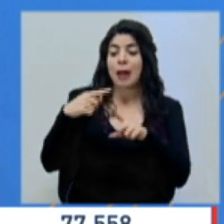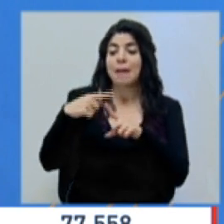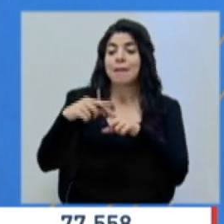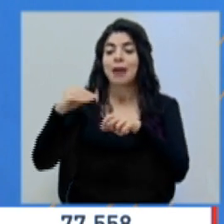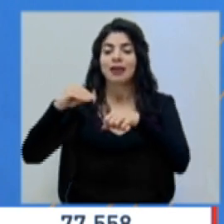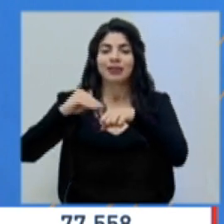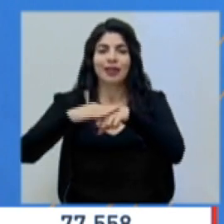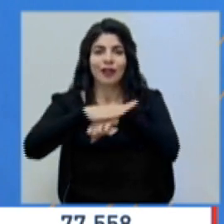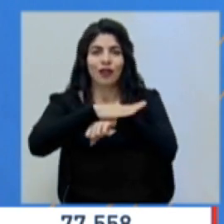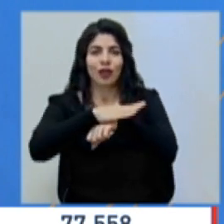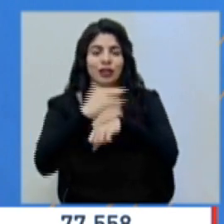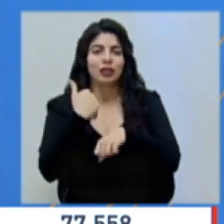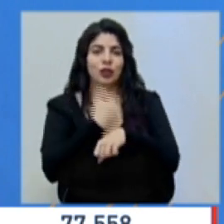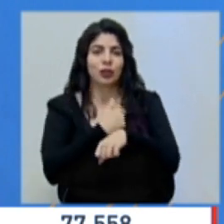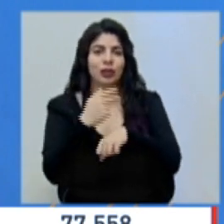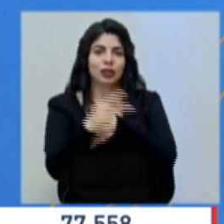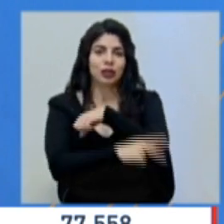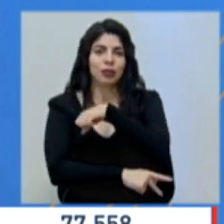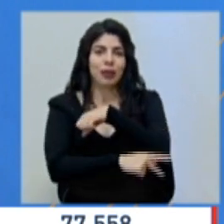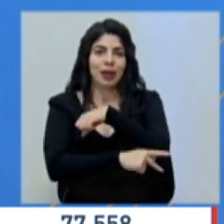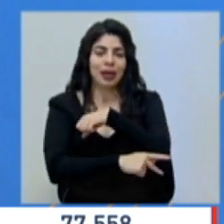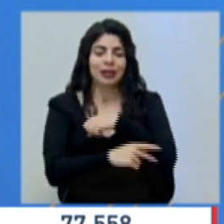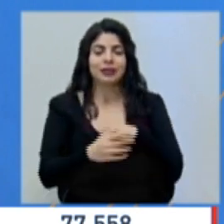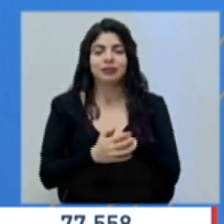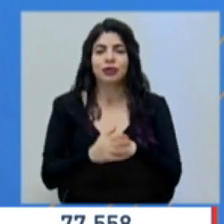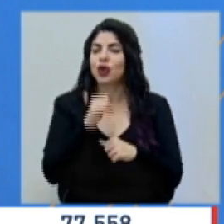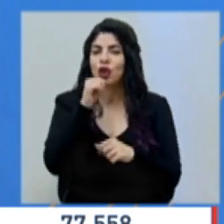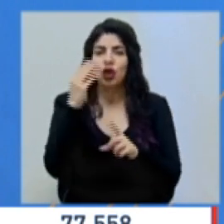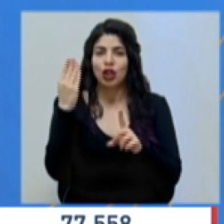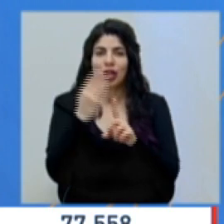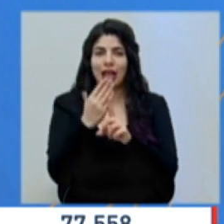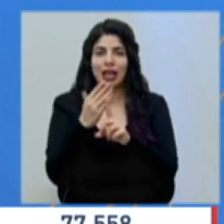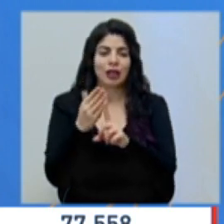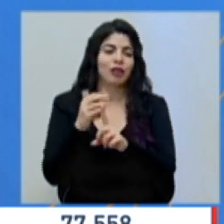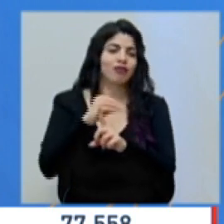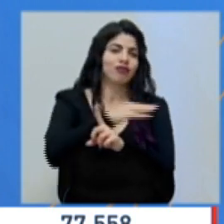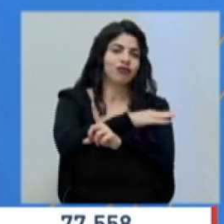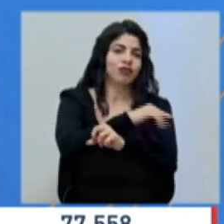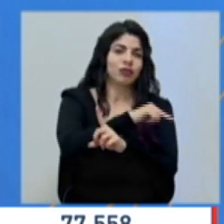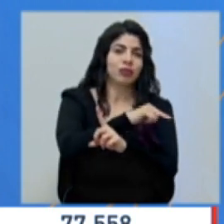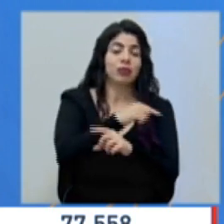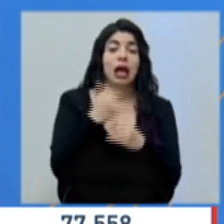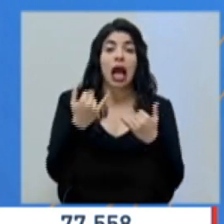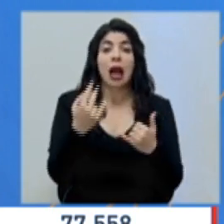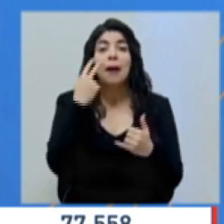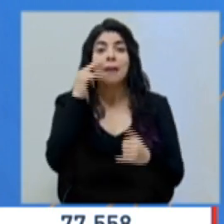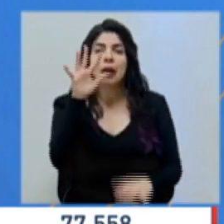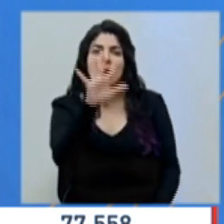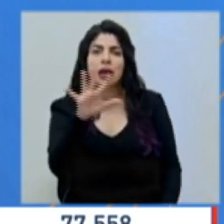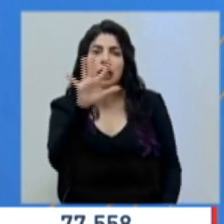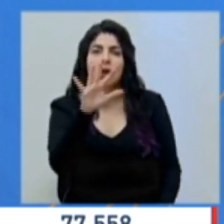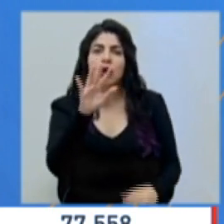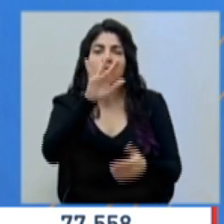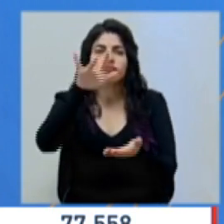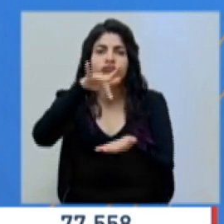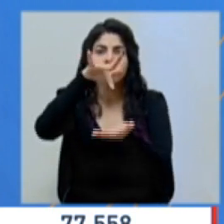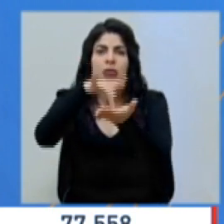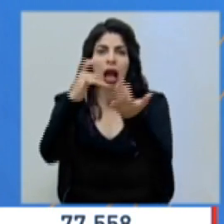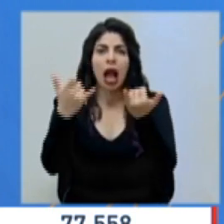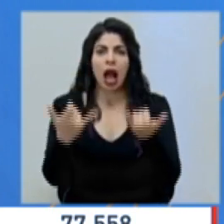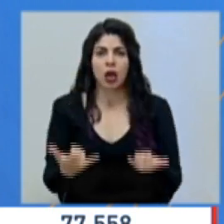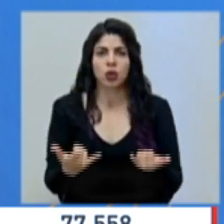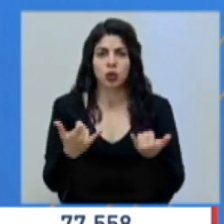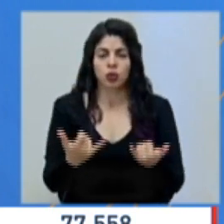que ha tenido en nuestro país. En esta imagen podemos observar la posición actual del sistema, prácticamente